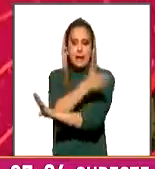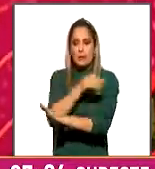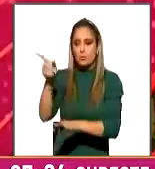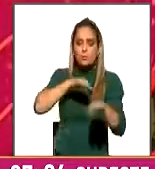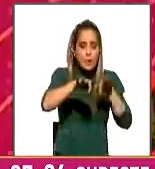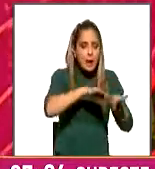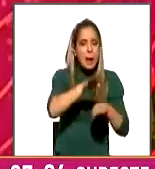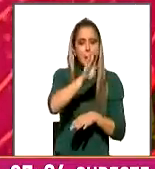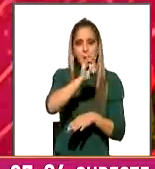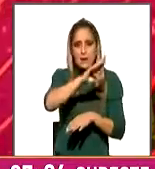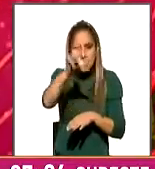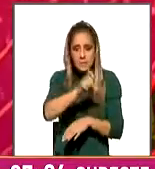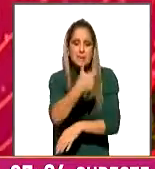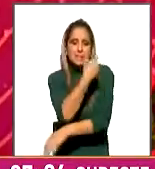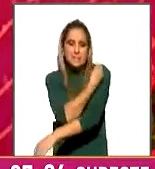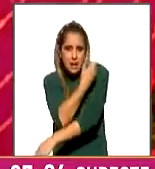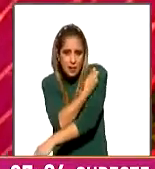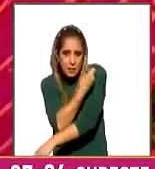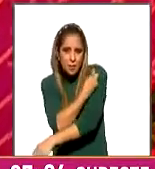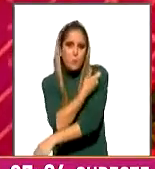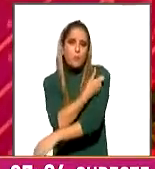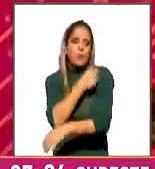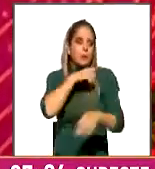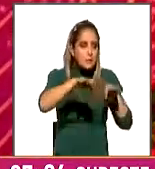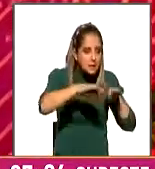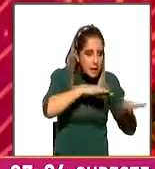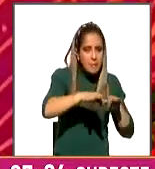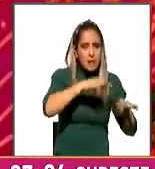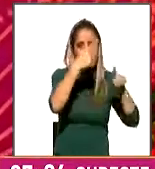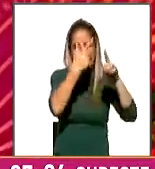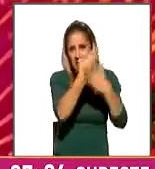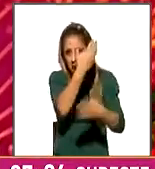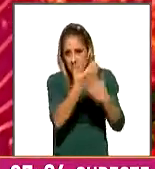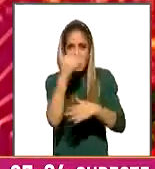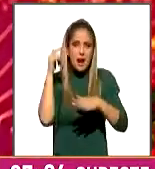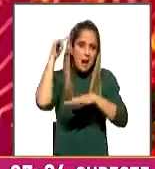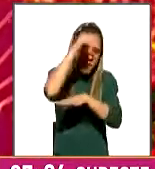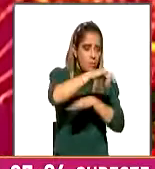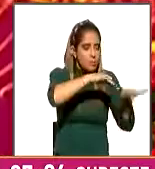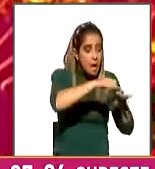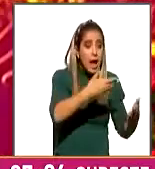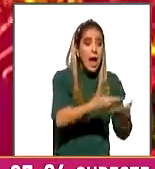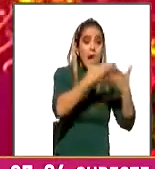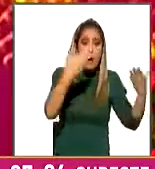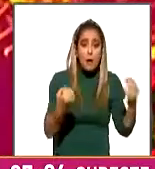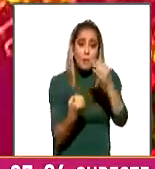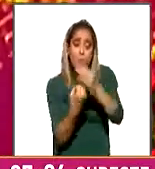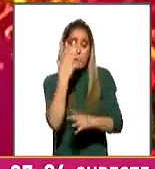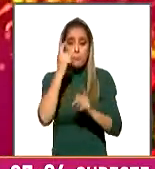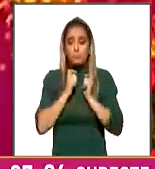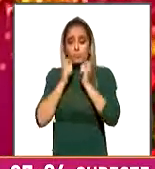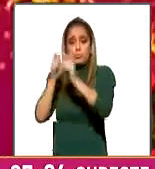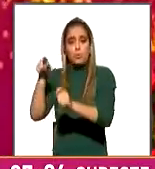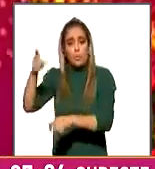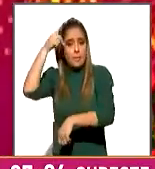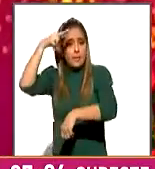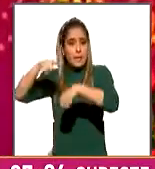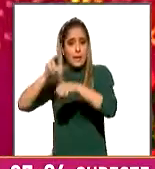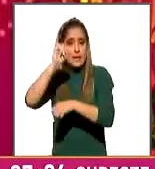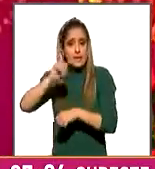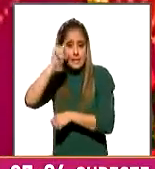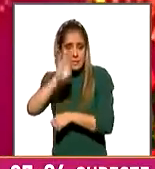Pedro, recibes esta institución después del desempeño en Birmex, de estar con la tarea de las vacunas, de verte